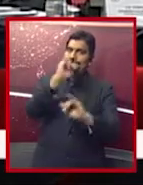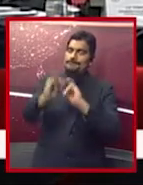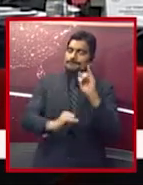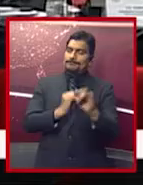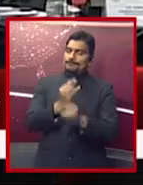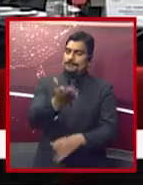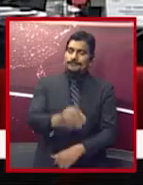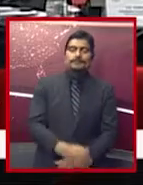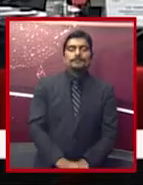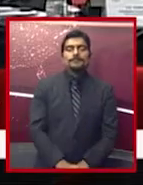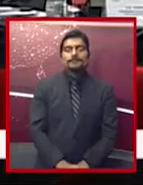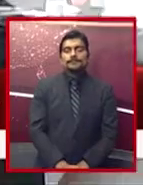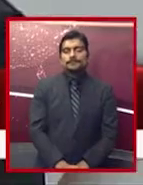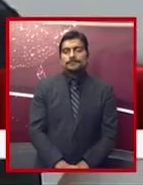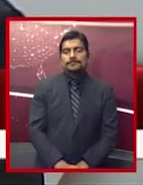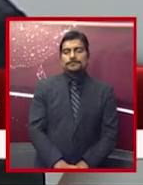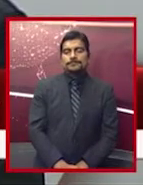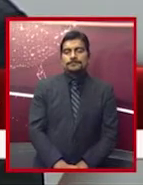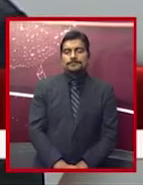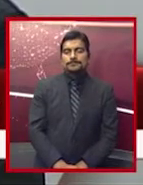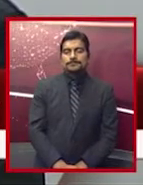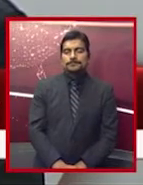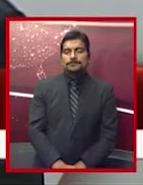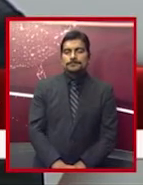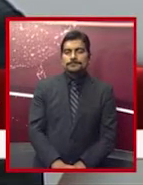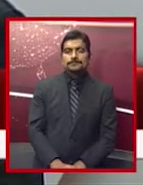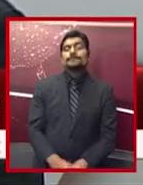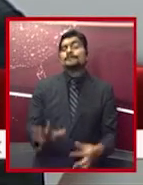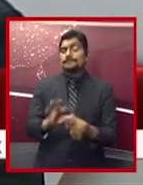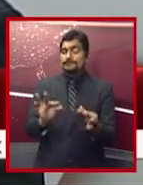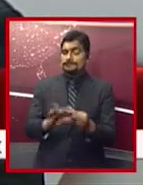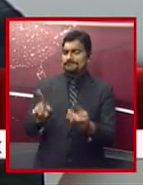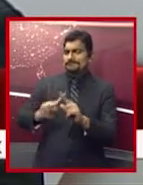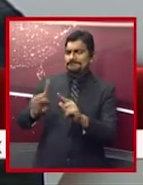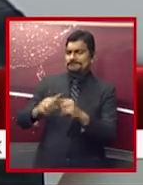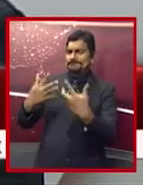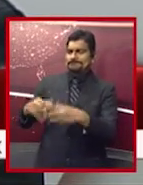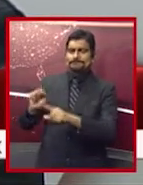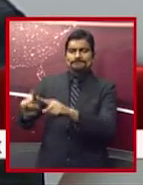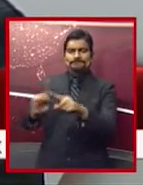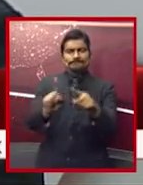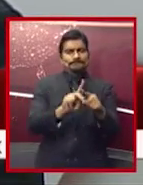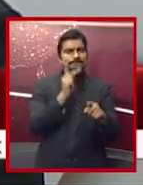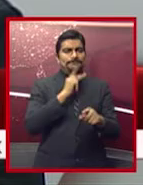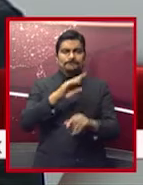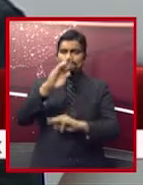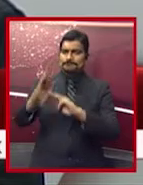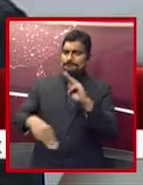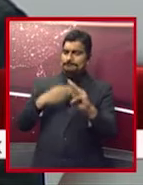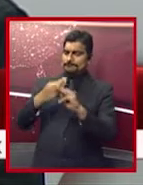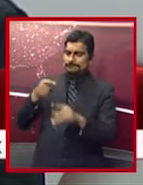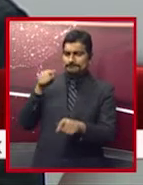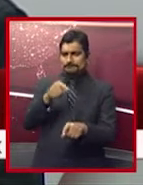Y transparente de rendición. Como al resto de las empresas petroleras